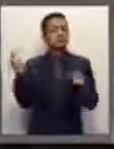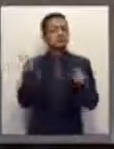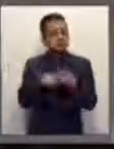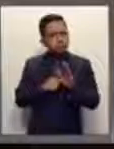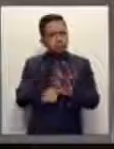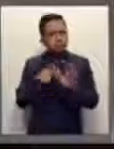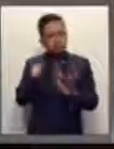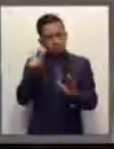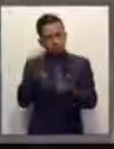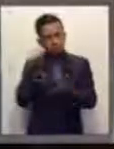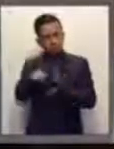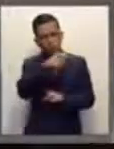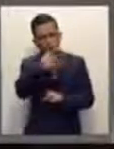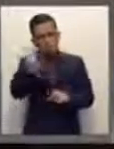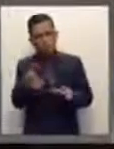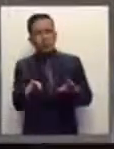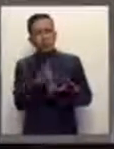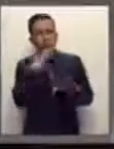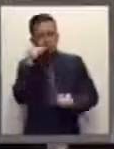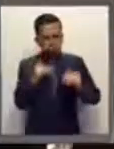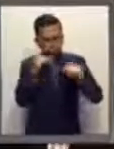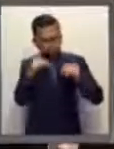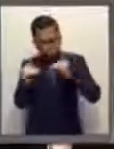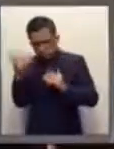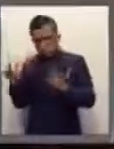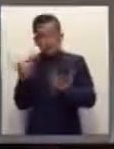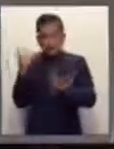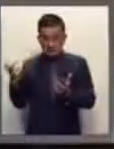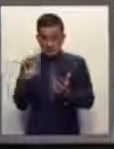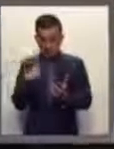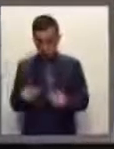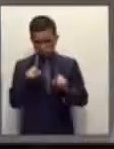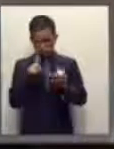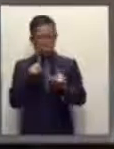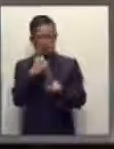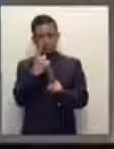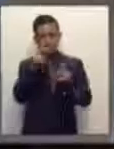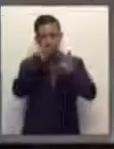una revisión muy particular del mercado de las semillas.